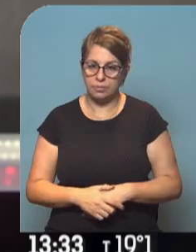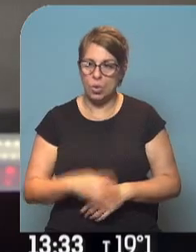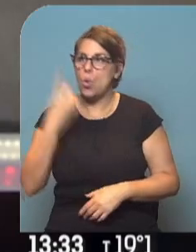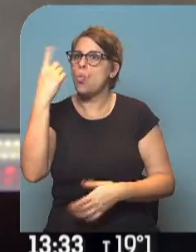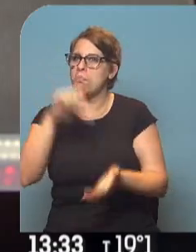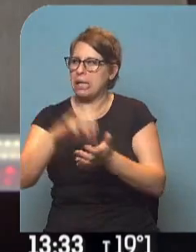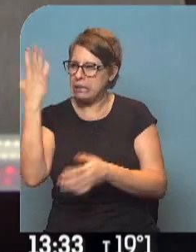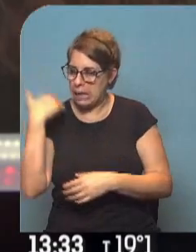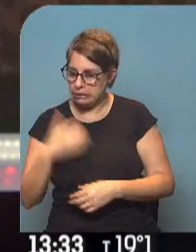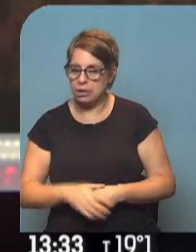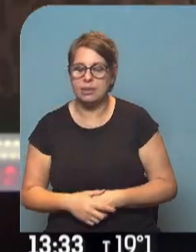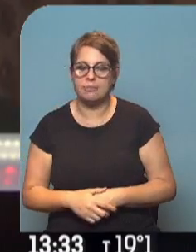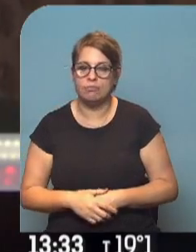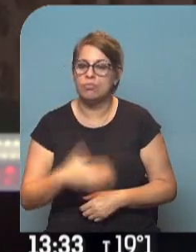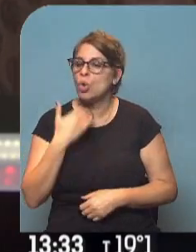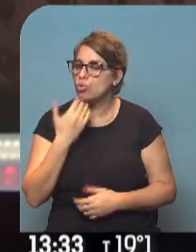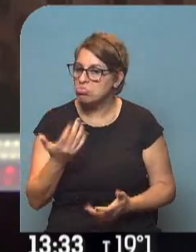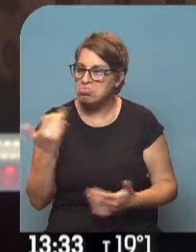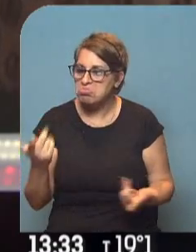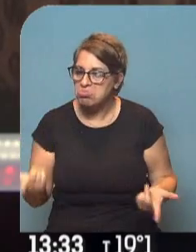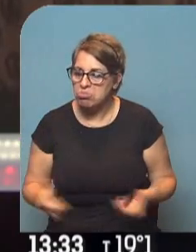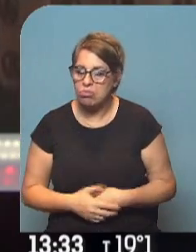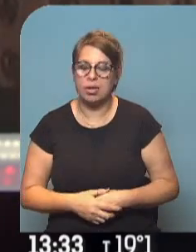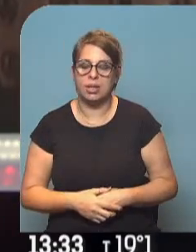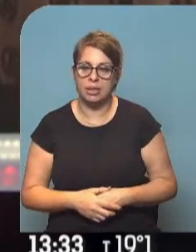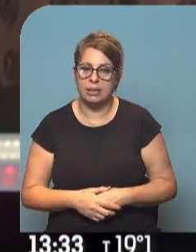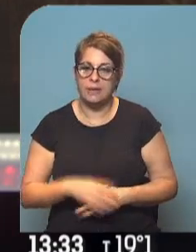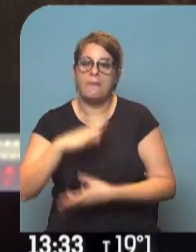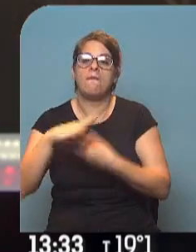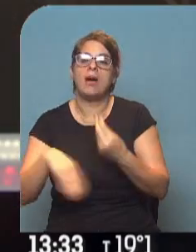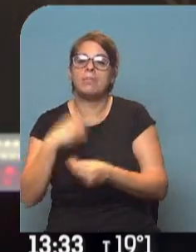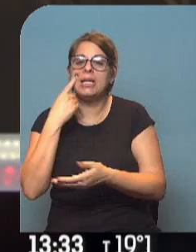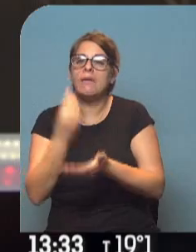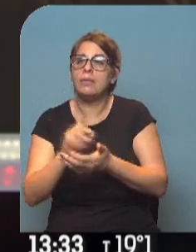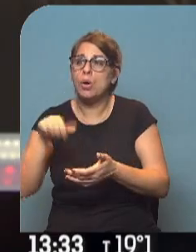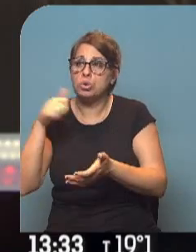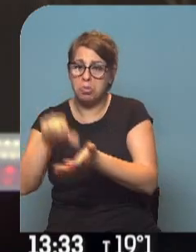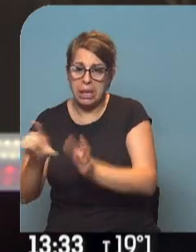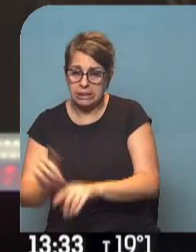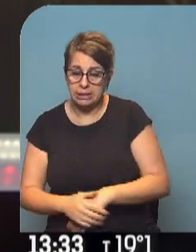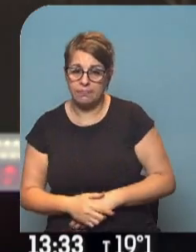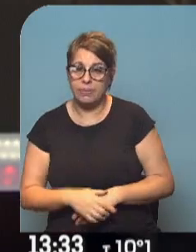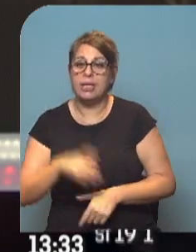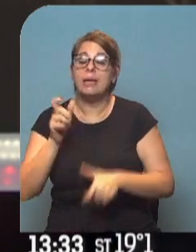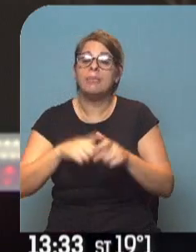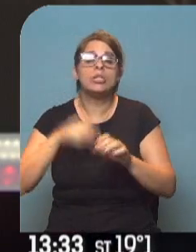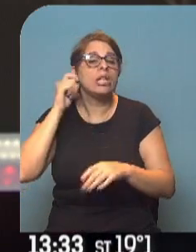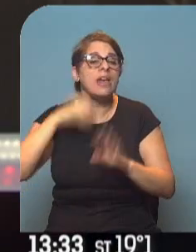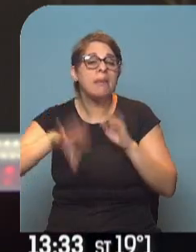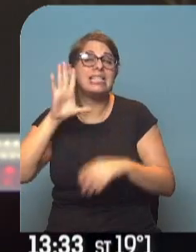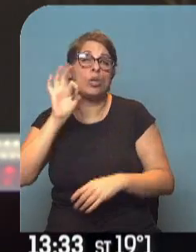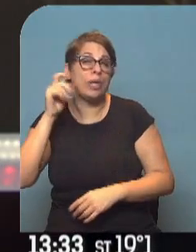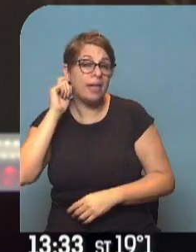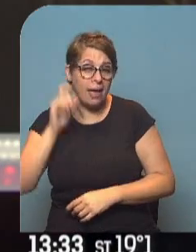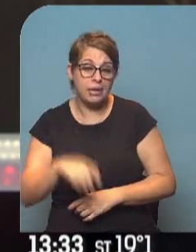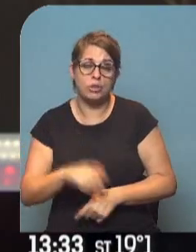un país y no tienen noción ni siquiera de los familiares que viven en el otro país. Aquellos que tienen más de 50 años, es